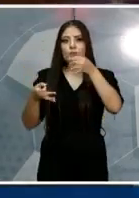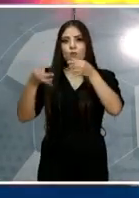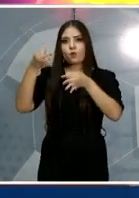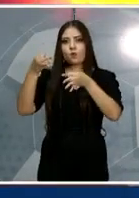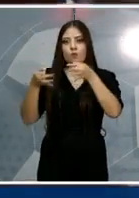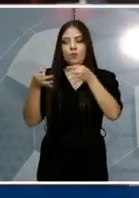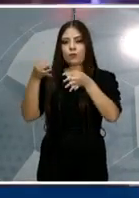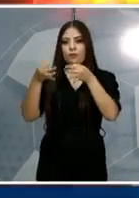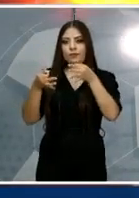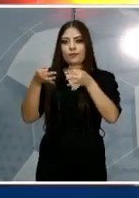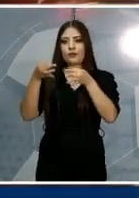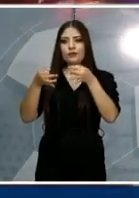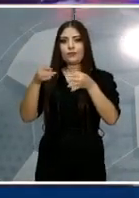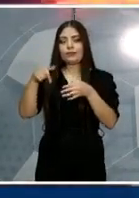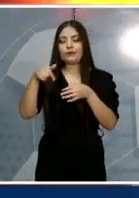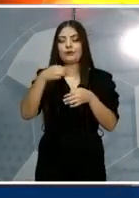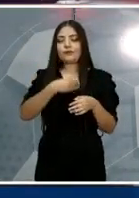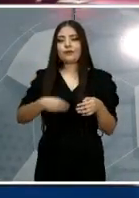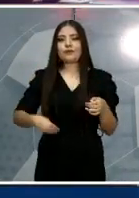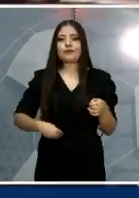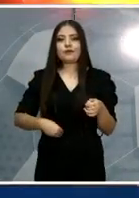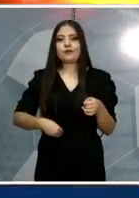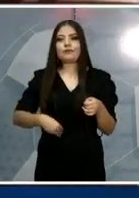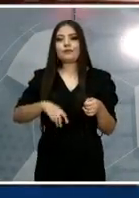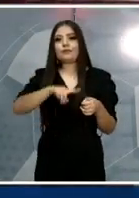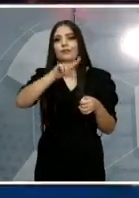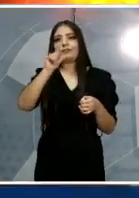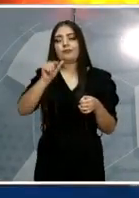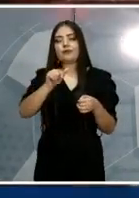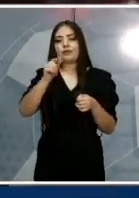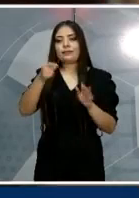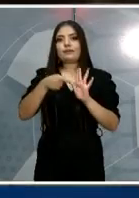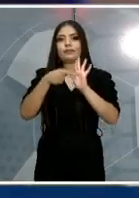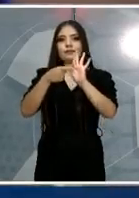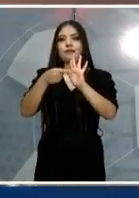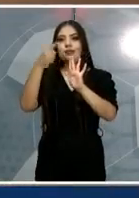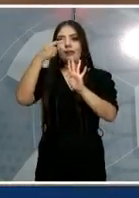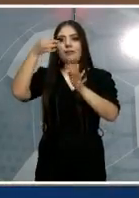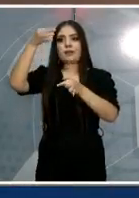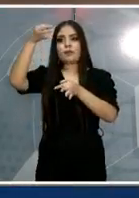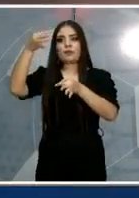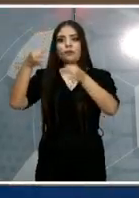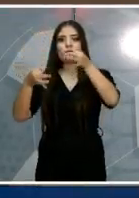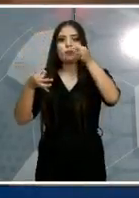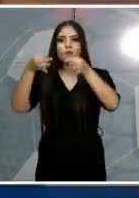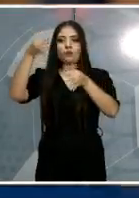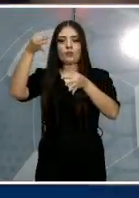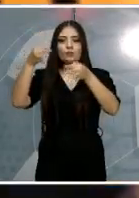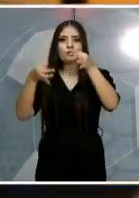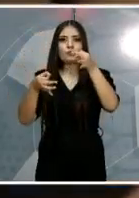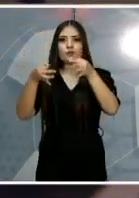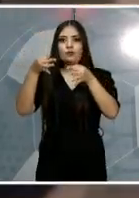Justicia Municipal y puesto a disposición del agente de Ministerio Público del Fuero Común.